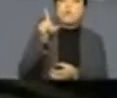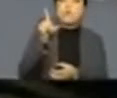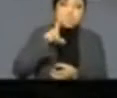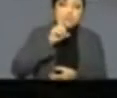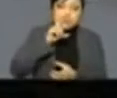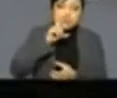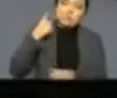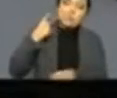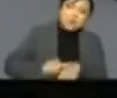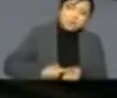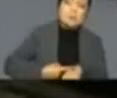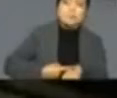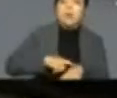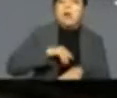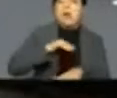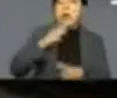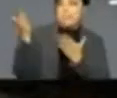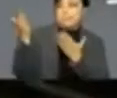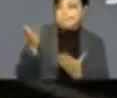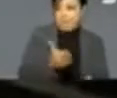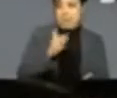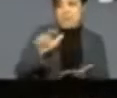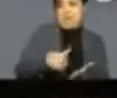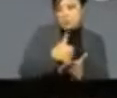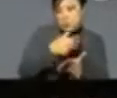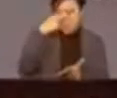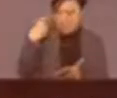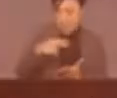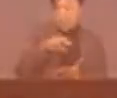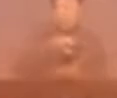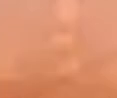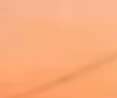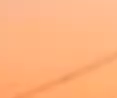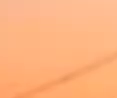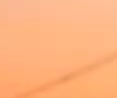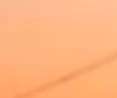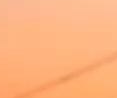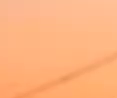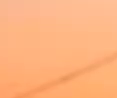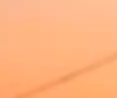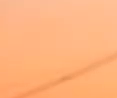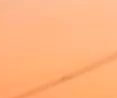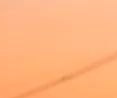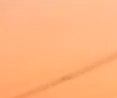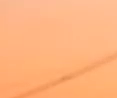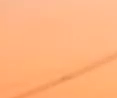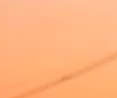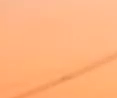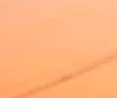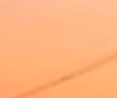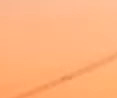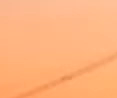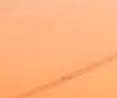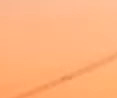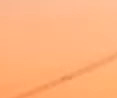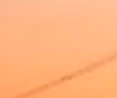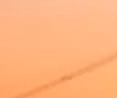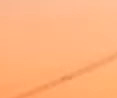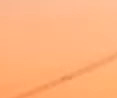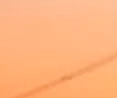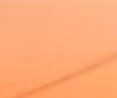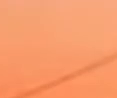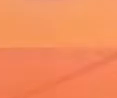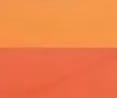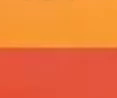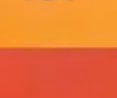con los procesos eléctricos y ahorita han llevado a España a un nivel histórico de